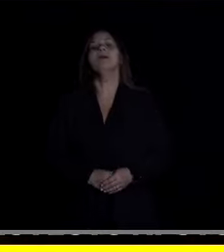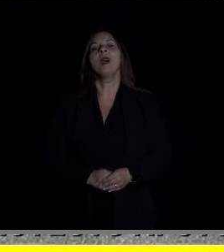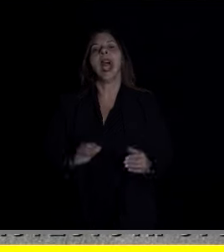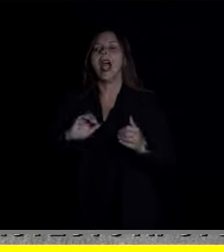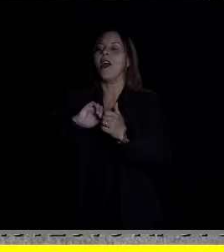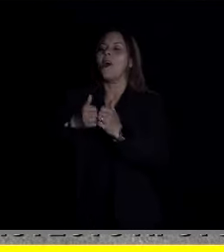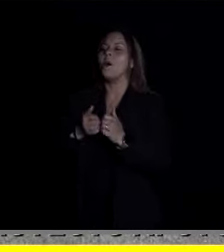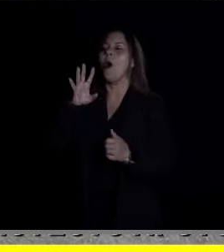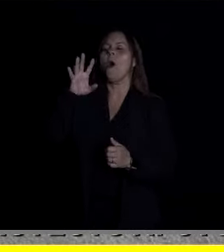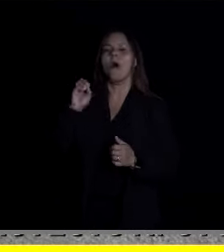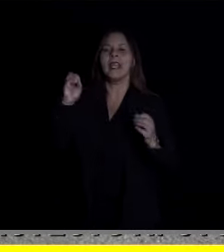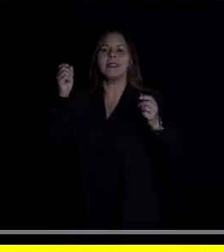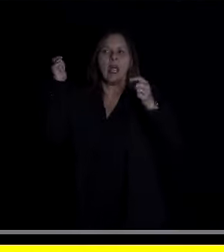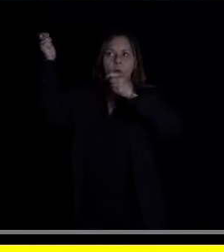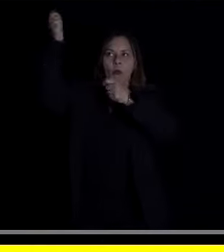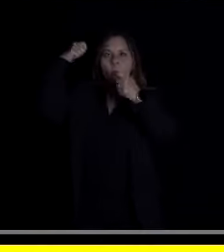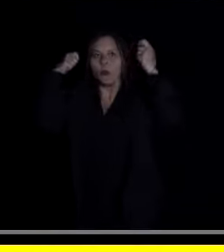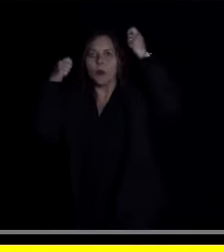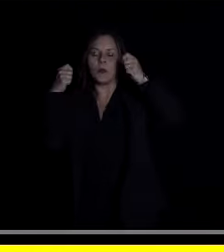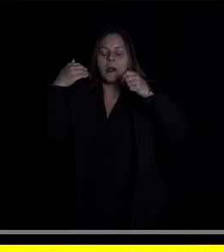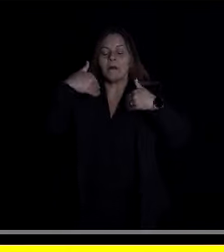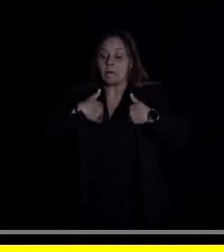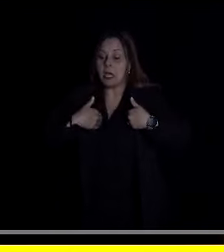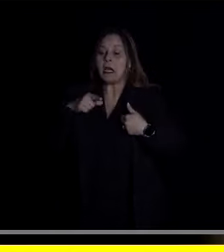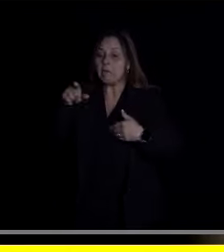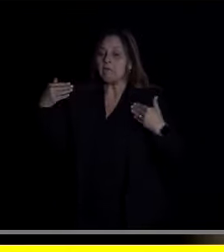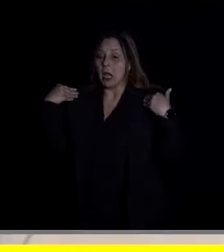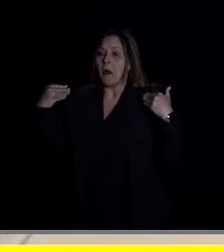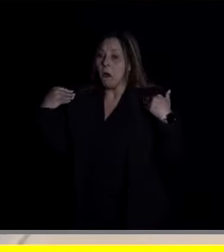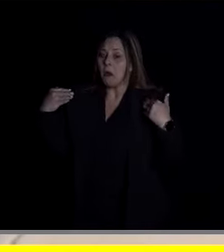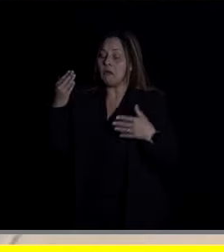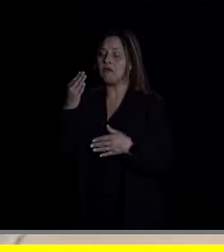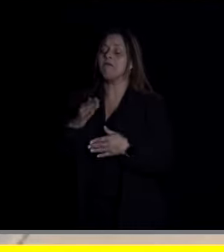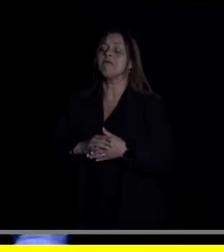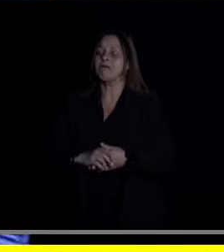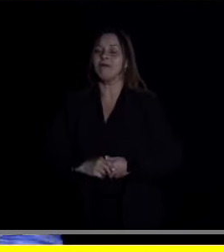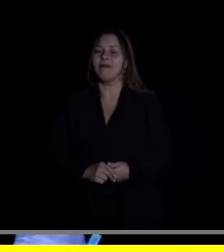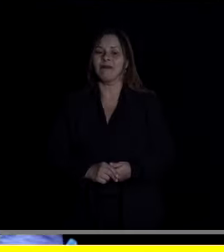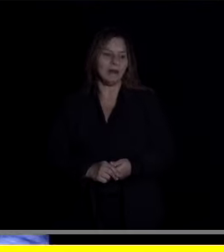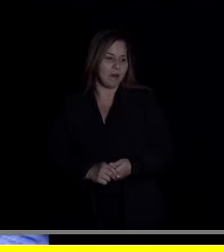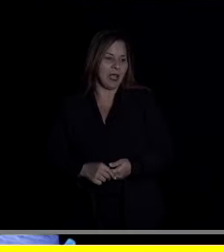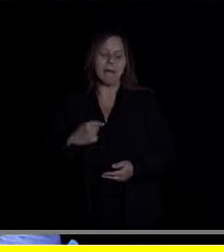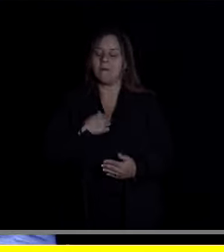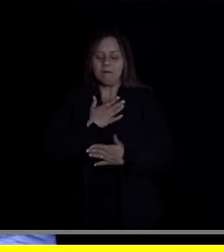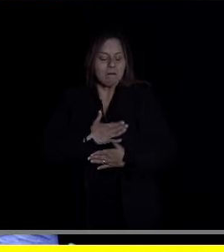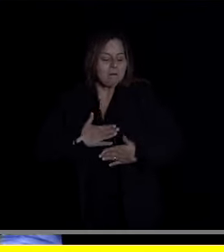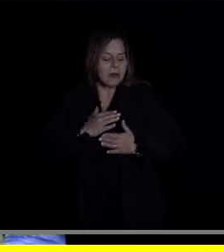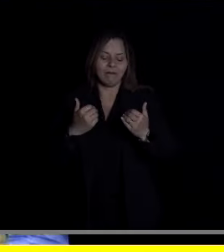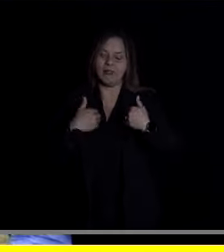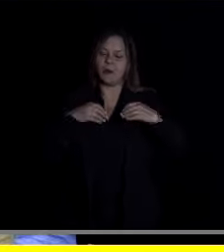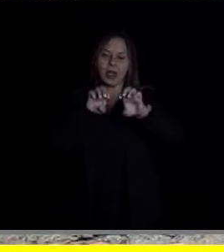Como 40 sombreros tiene esa joven y lo lleva magistralmente bien. Gracias, Aida. Bueno, yo me gozo de tener un equipo